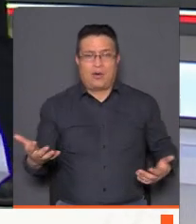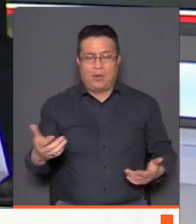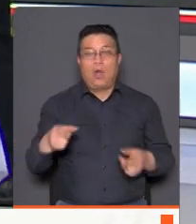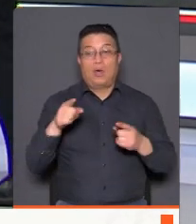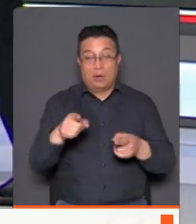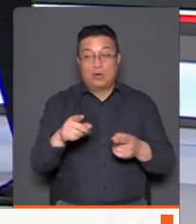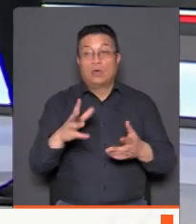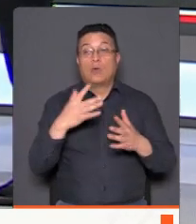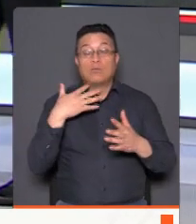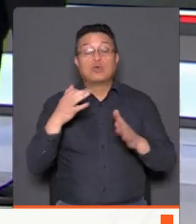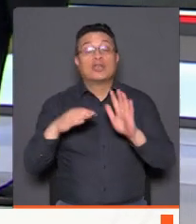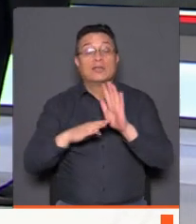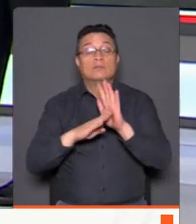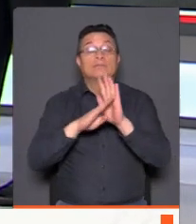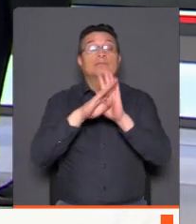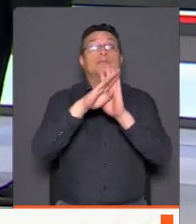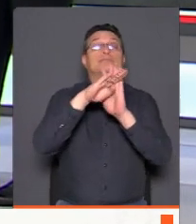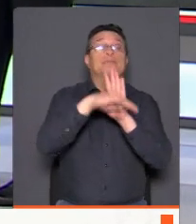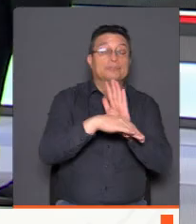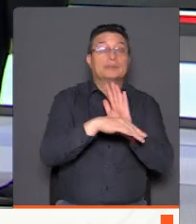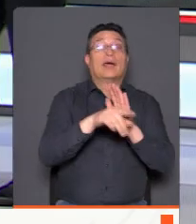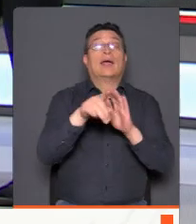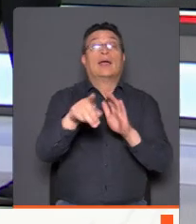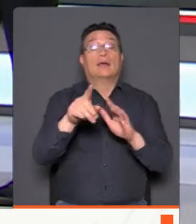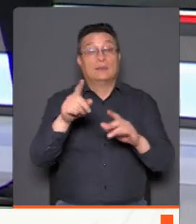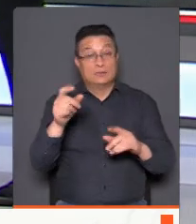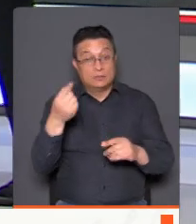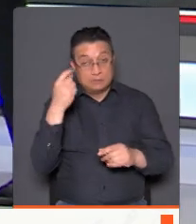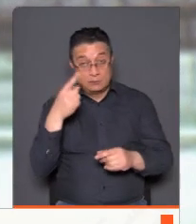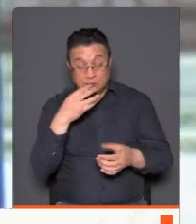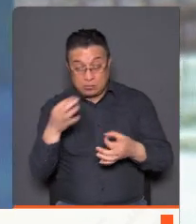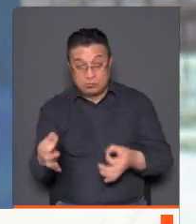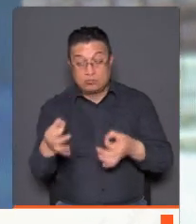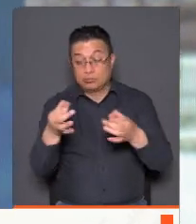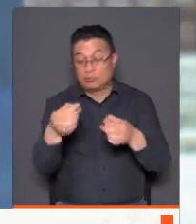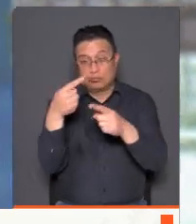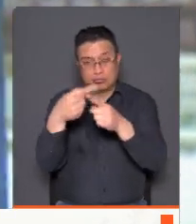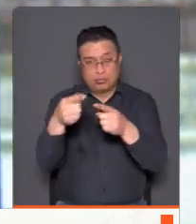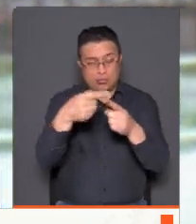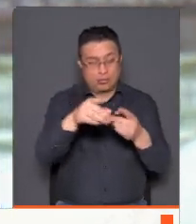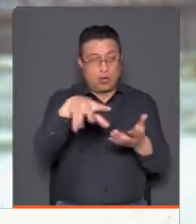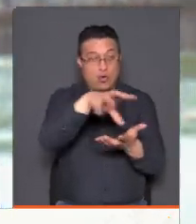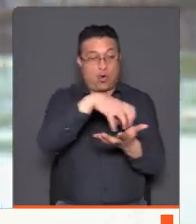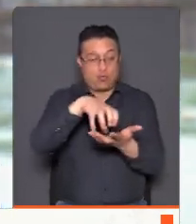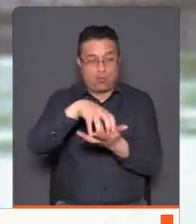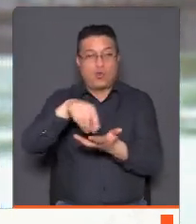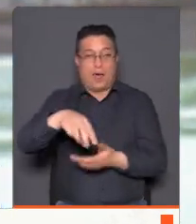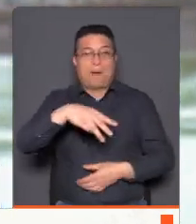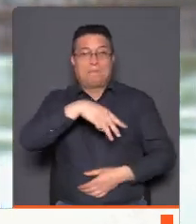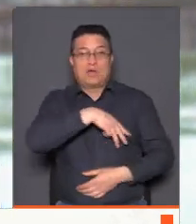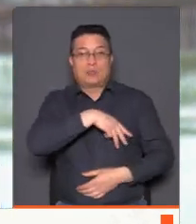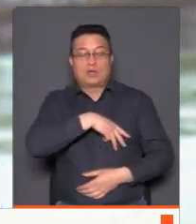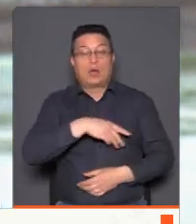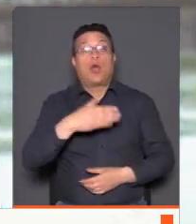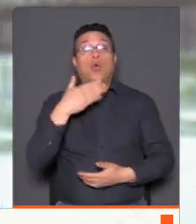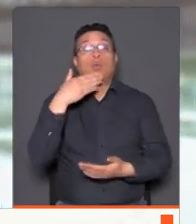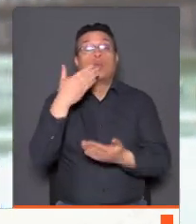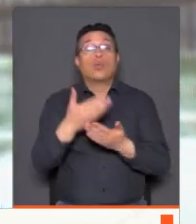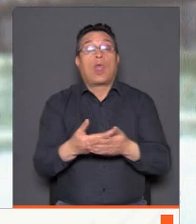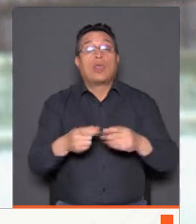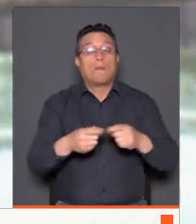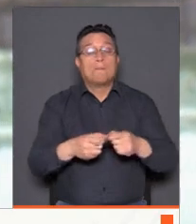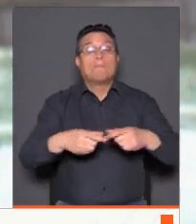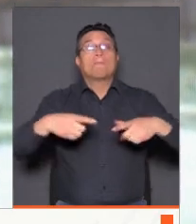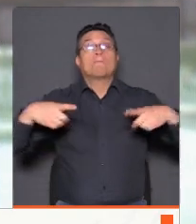provoca este quiebre, el que estamos hablando. Al principio se presentó en una decena de comunas de la región metropolitana. ¿Cuándo se va a ampliar, cree usted, general? Y